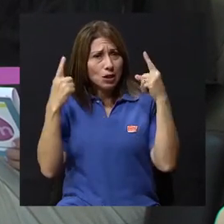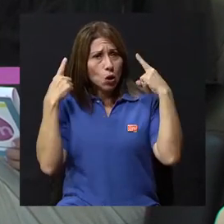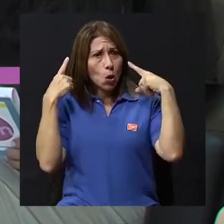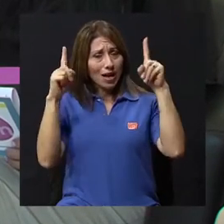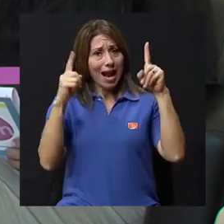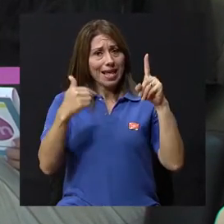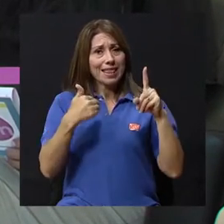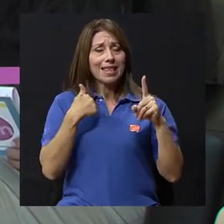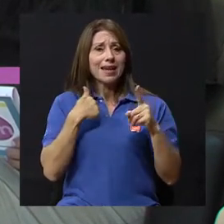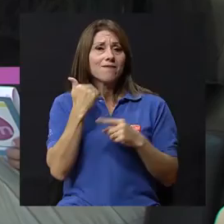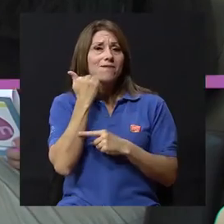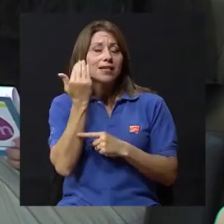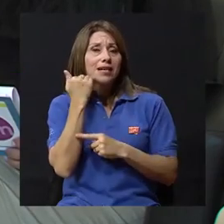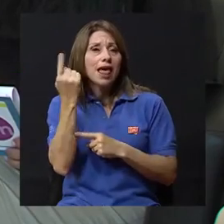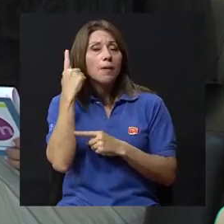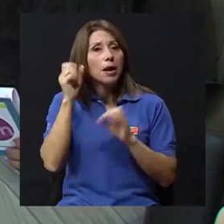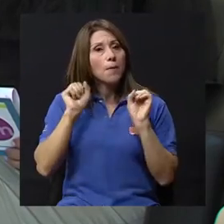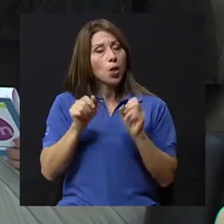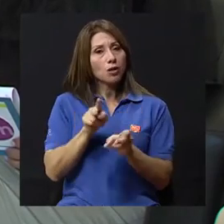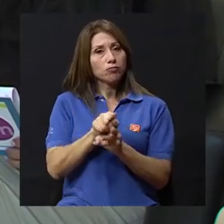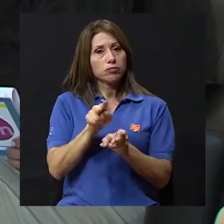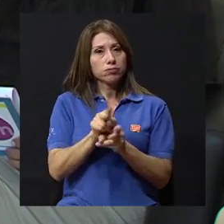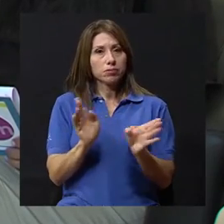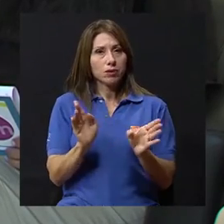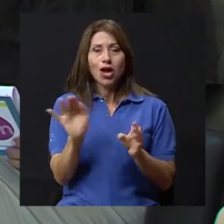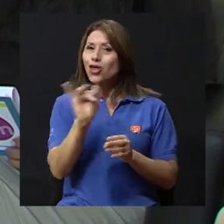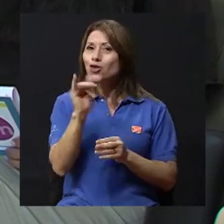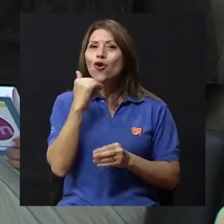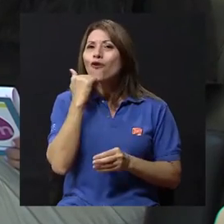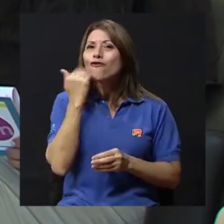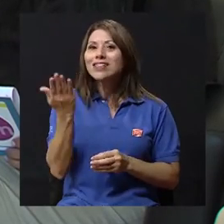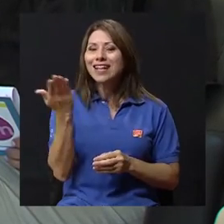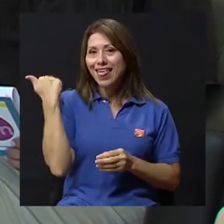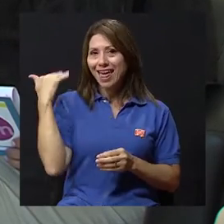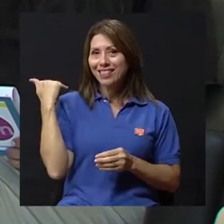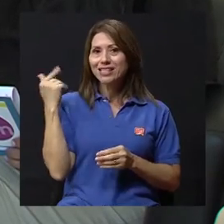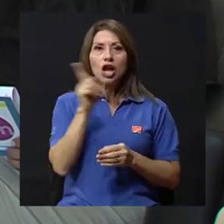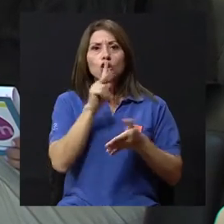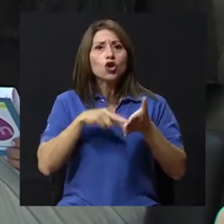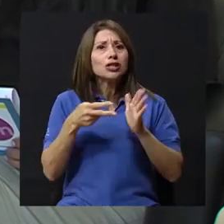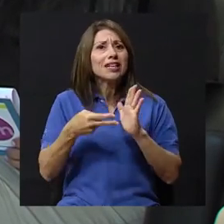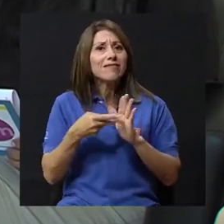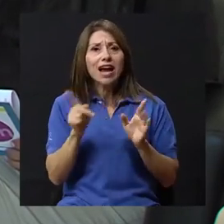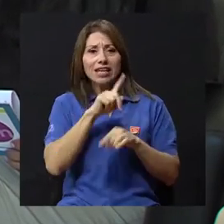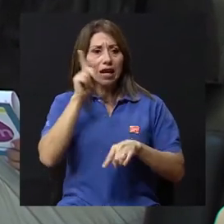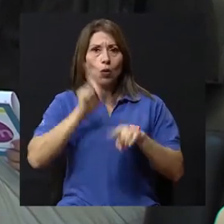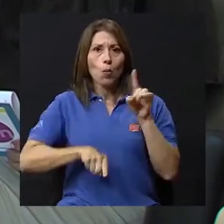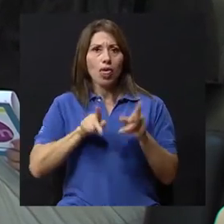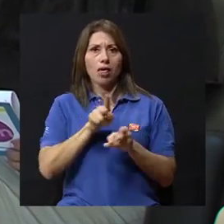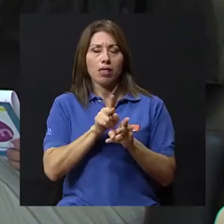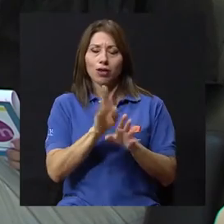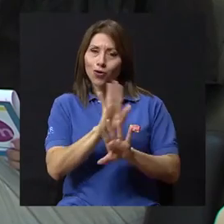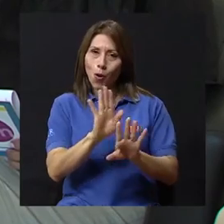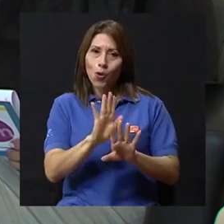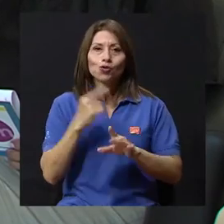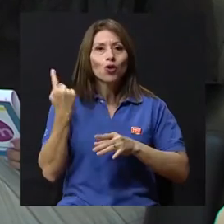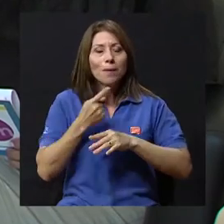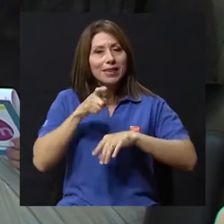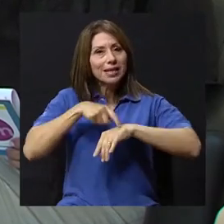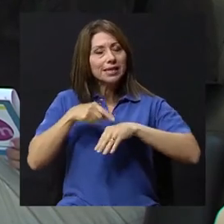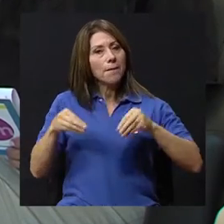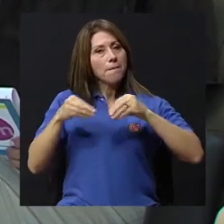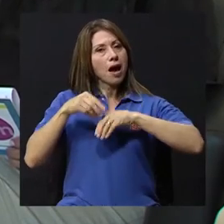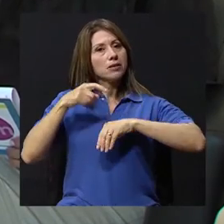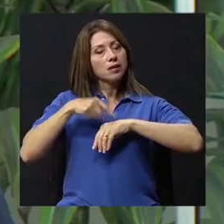por lo menos no con la facilidad que se lograba antes. No es que se adquiere disfunción eréctil, simplemente que dura un poco más, que se requiere un poco más